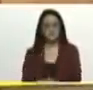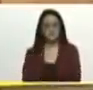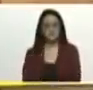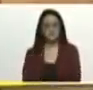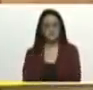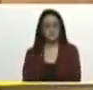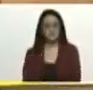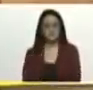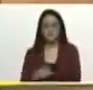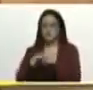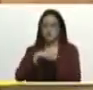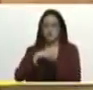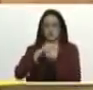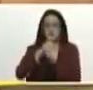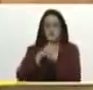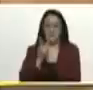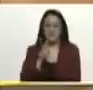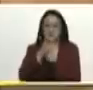Y resistimos.